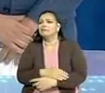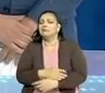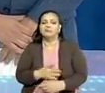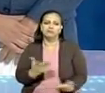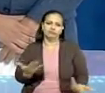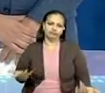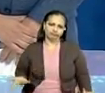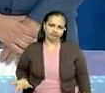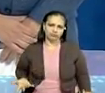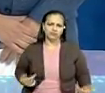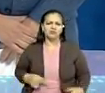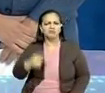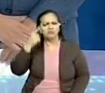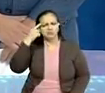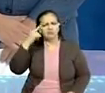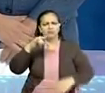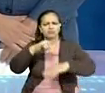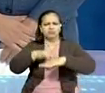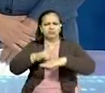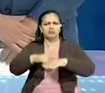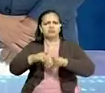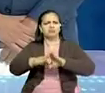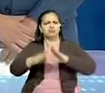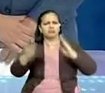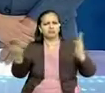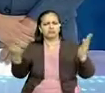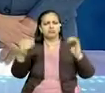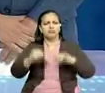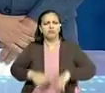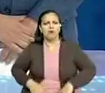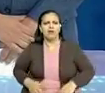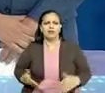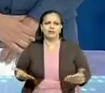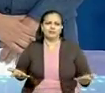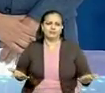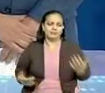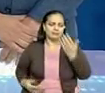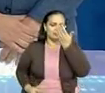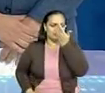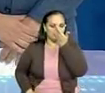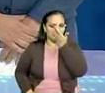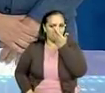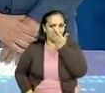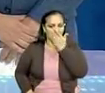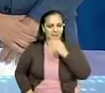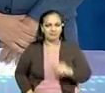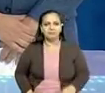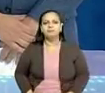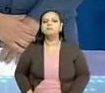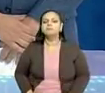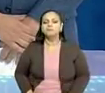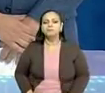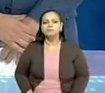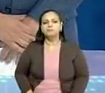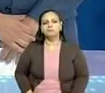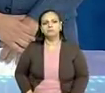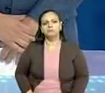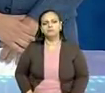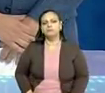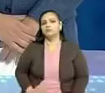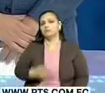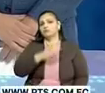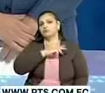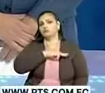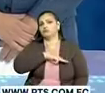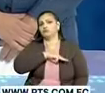tema, para ver si le damos a este tema una, mantenemos el tema en vigencia, para ver si las